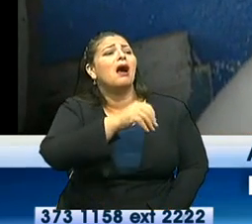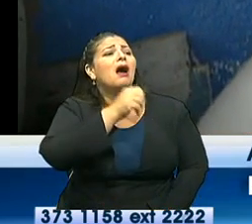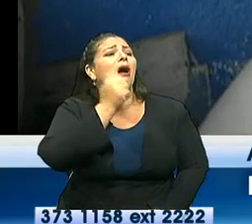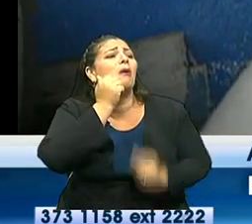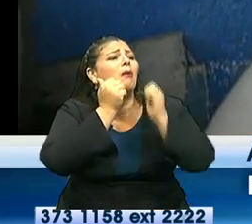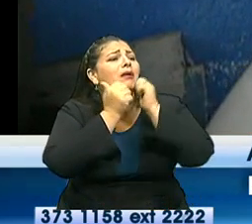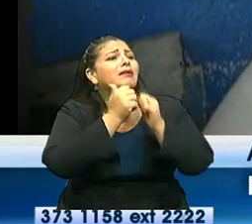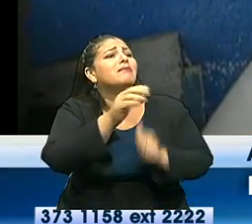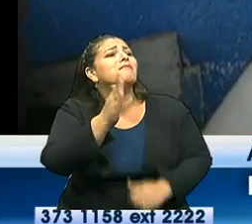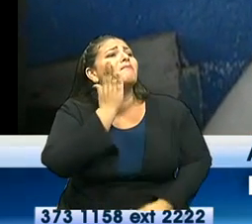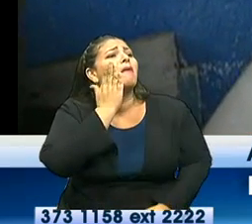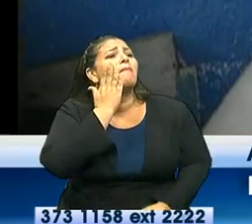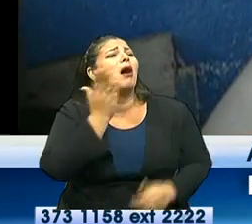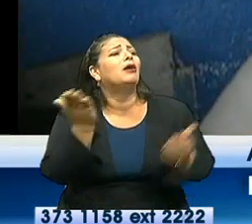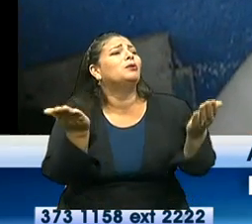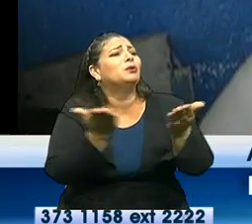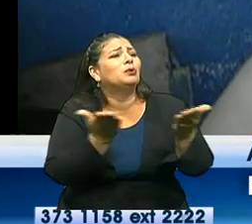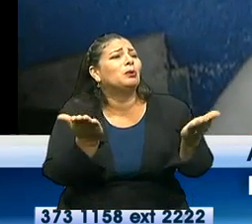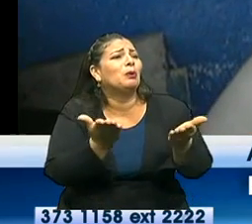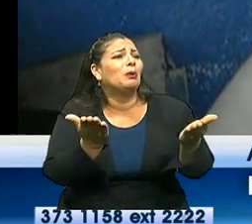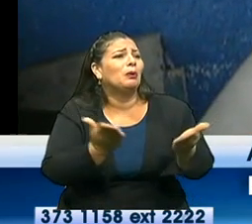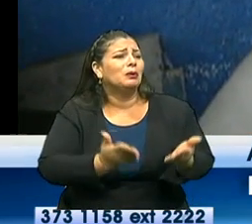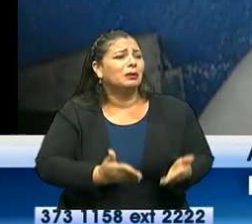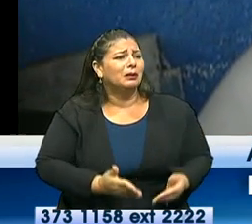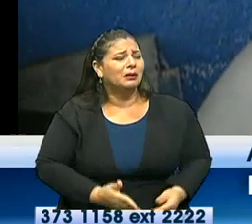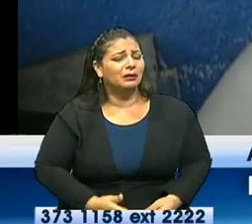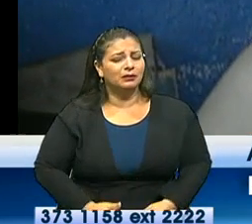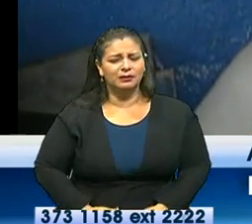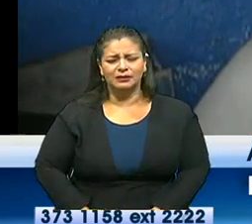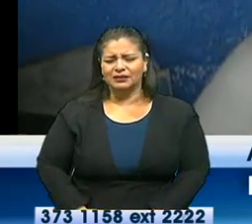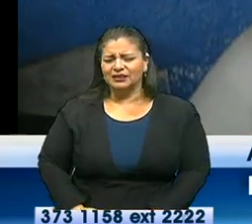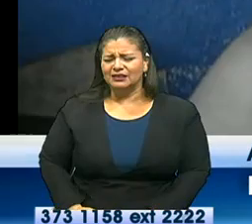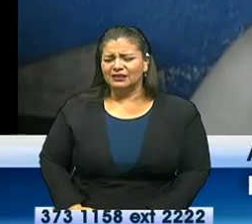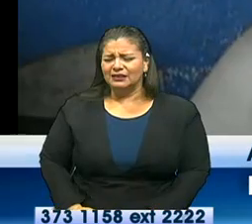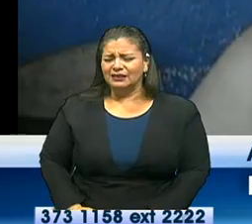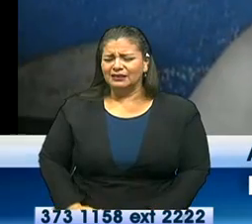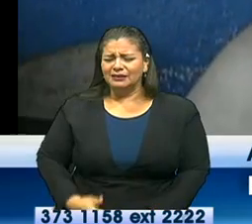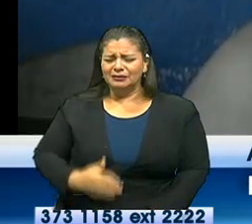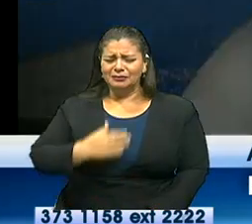Dice, que mi madre falta, mía, falta,